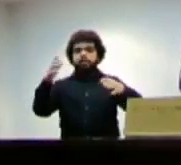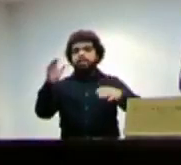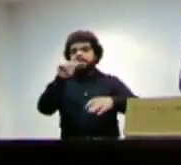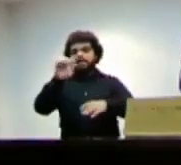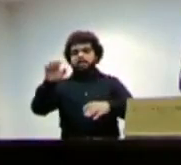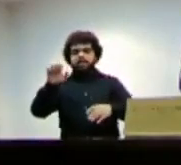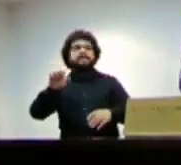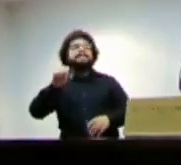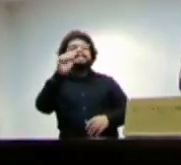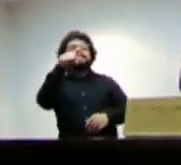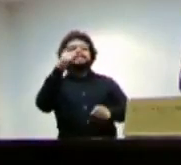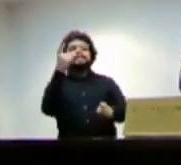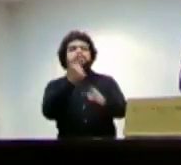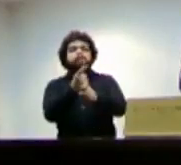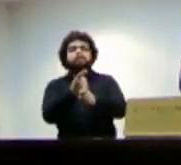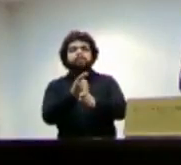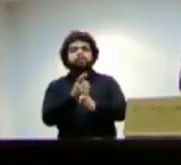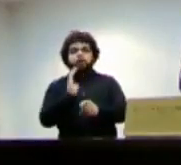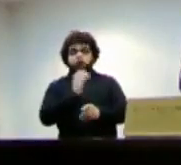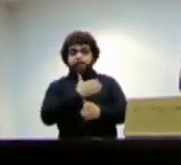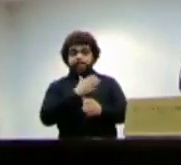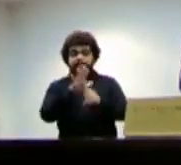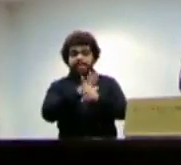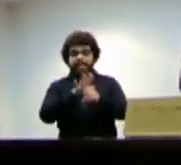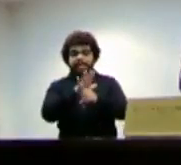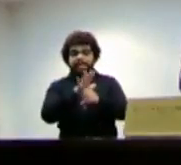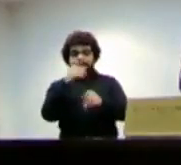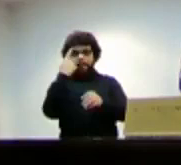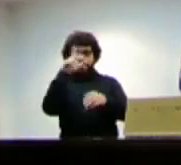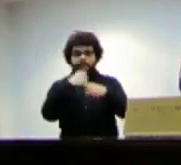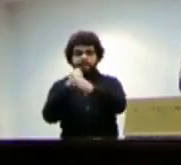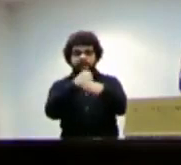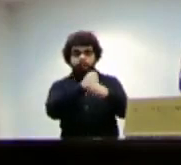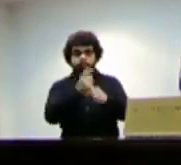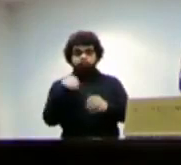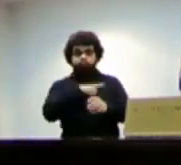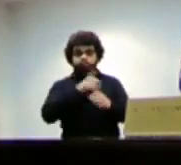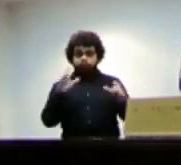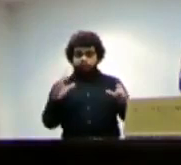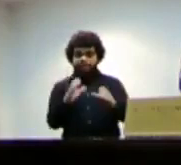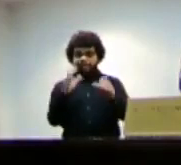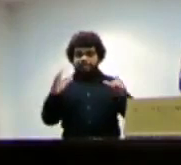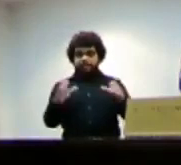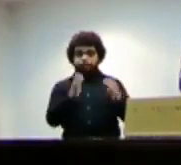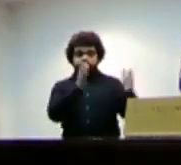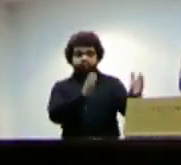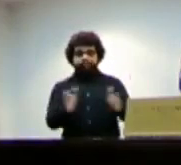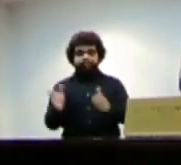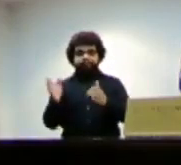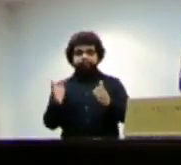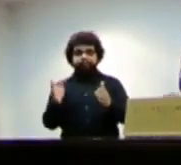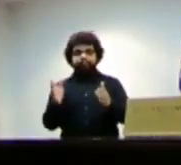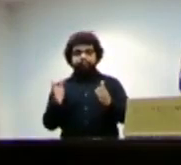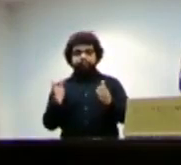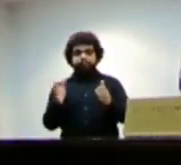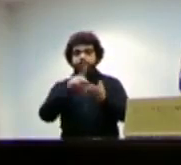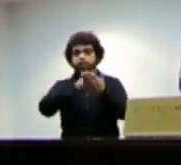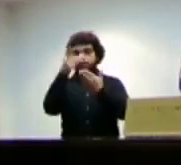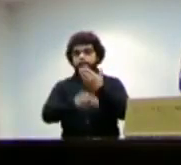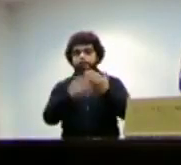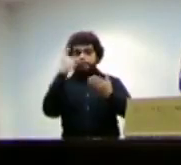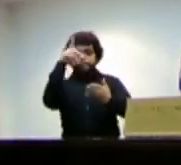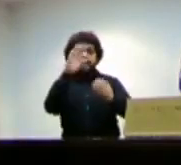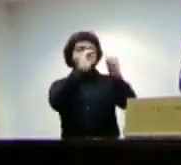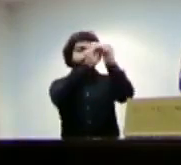eso es correcto. En nuestra área, en el Directorado de Generación, preparamos los programas de conservación de las